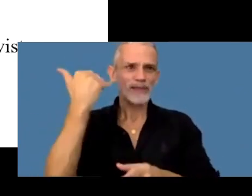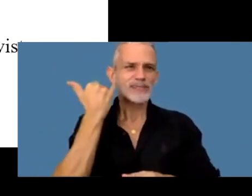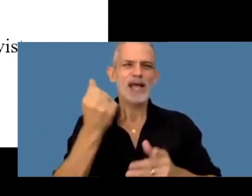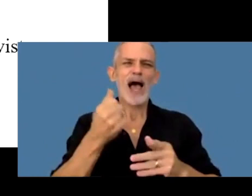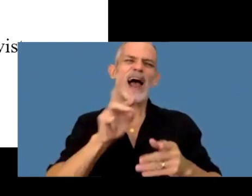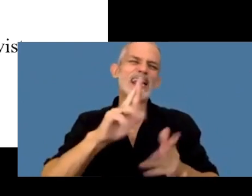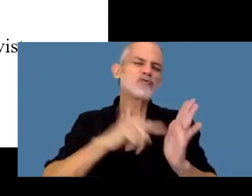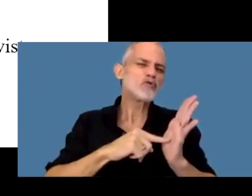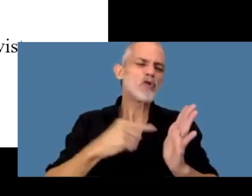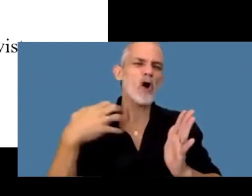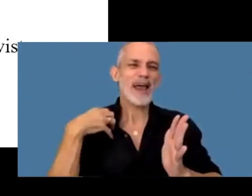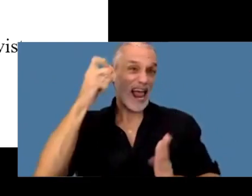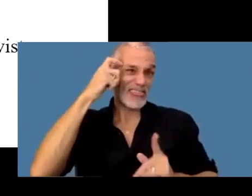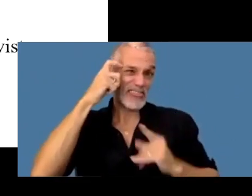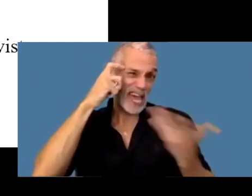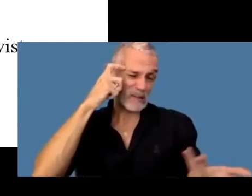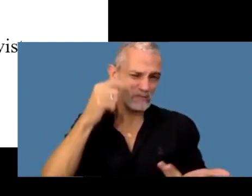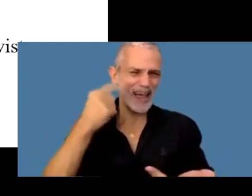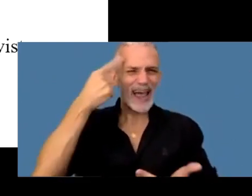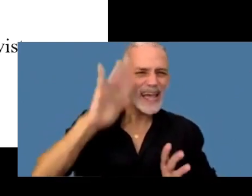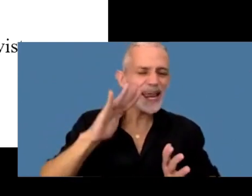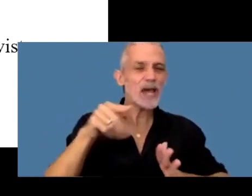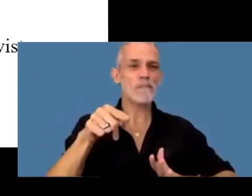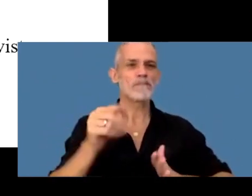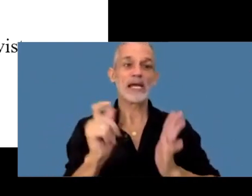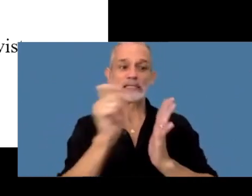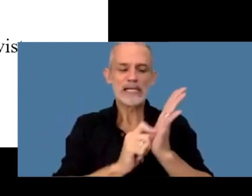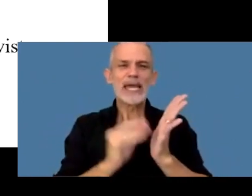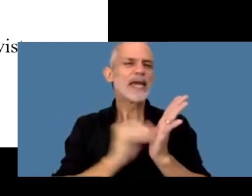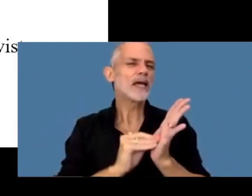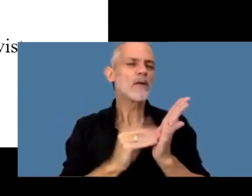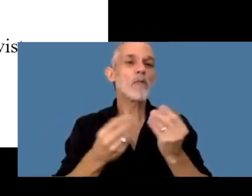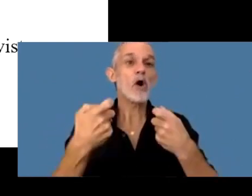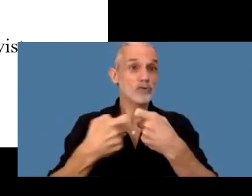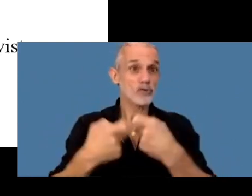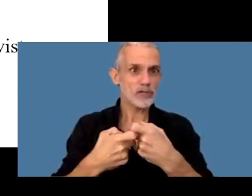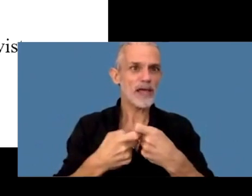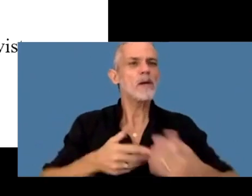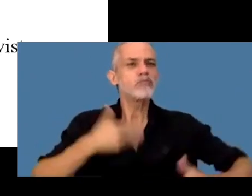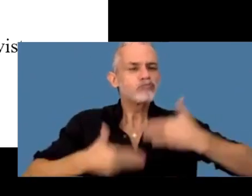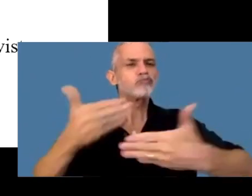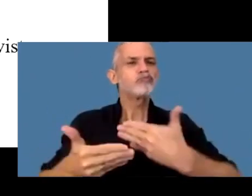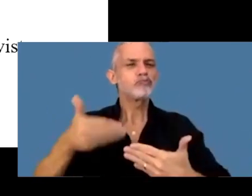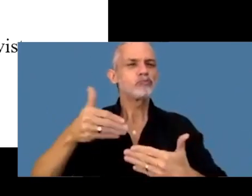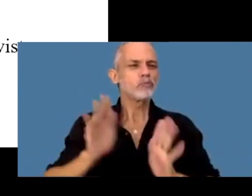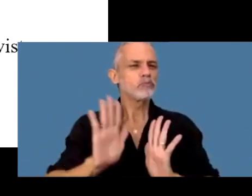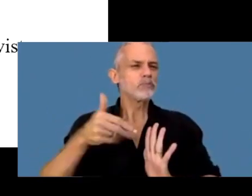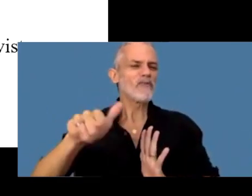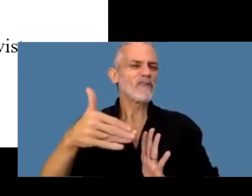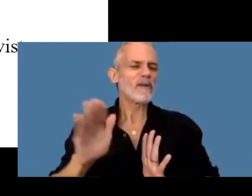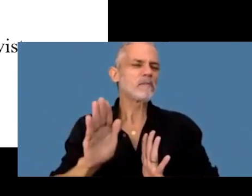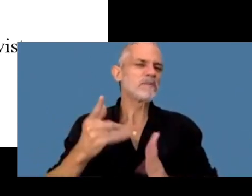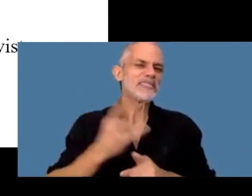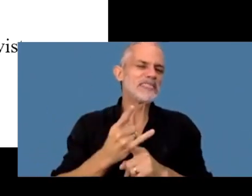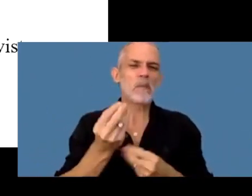General 10, estas se inscribían como sociedades de información, bastante usual era para